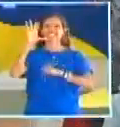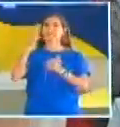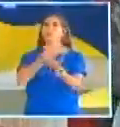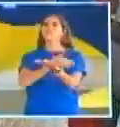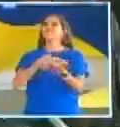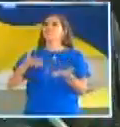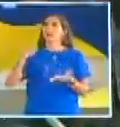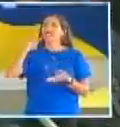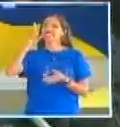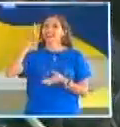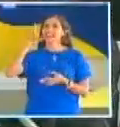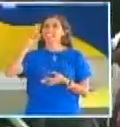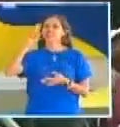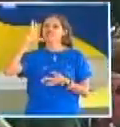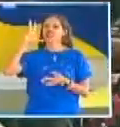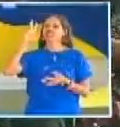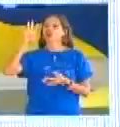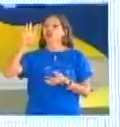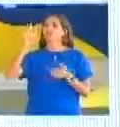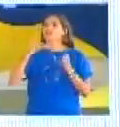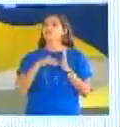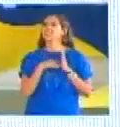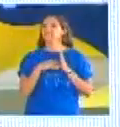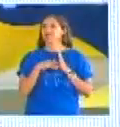Hemos llegado a